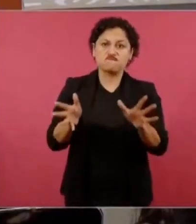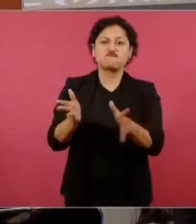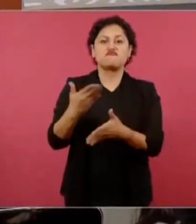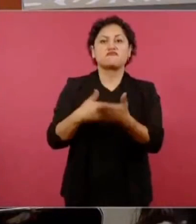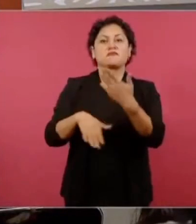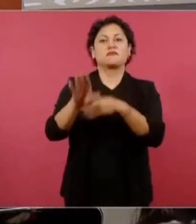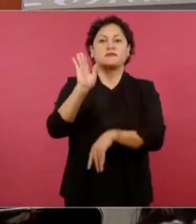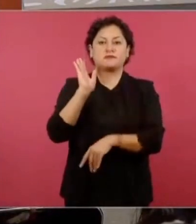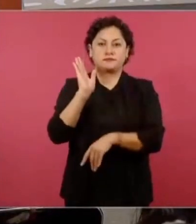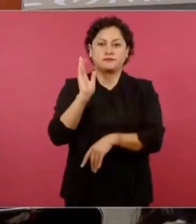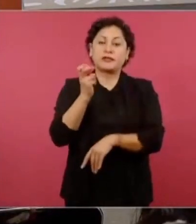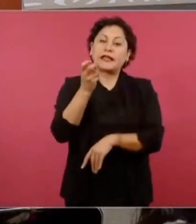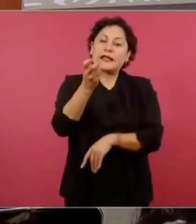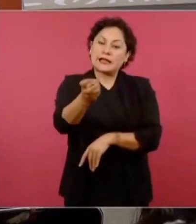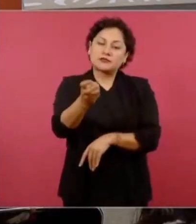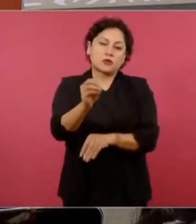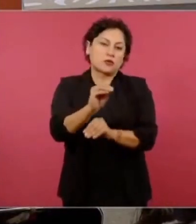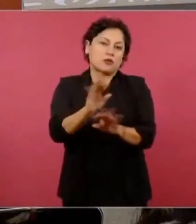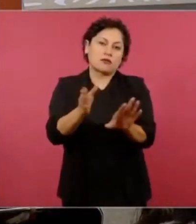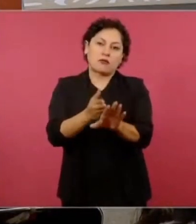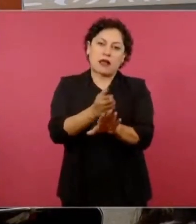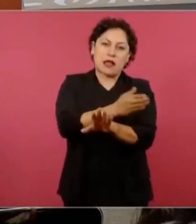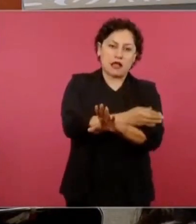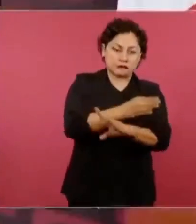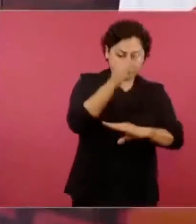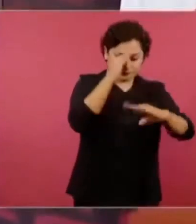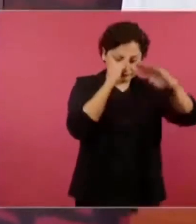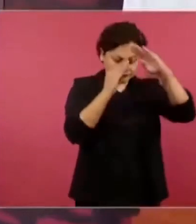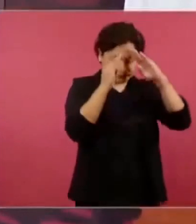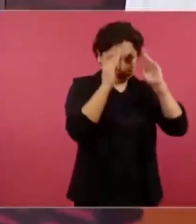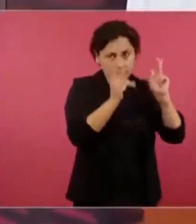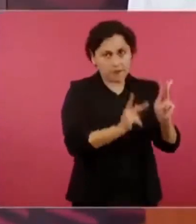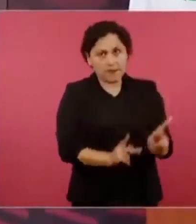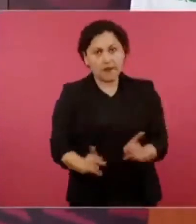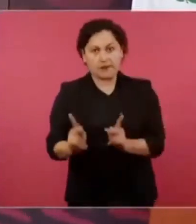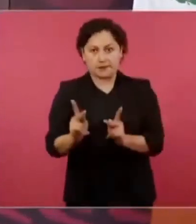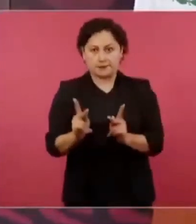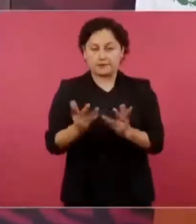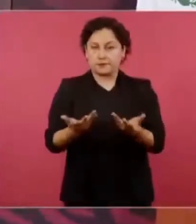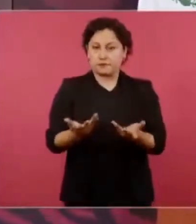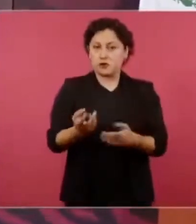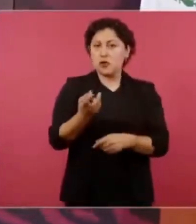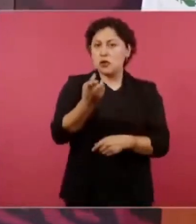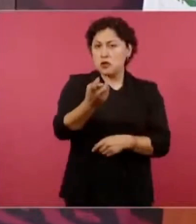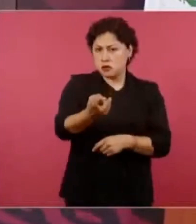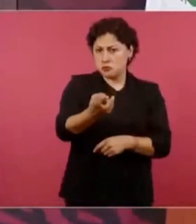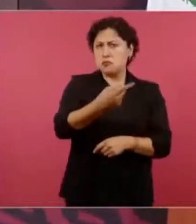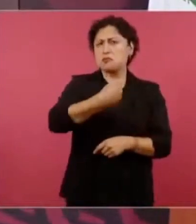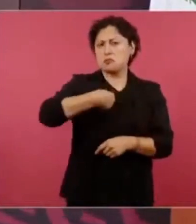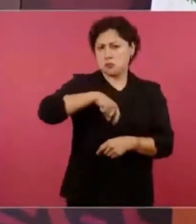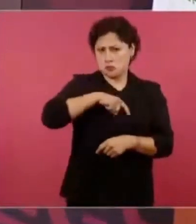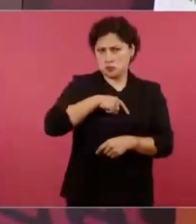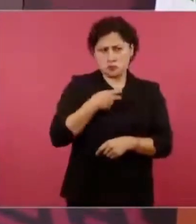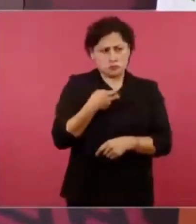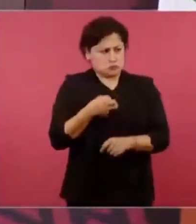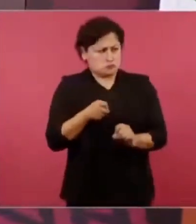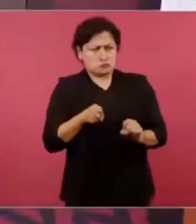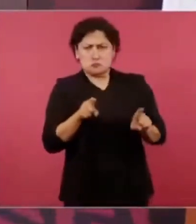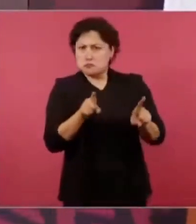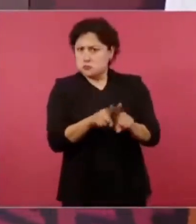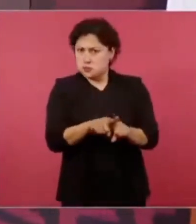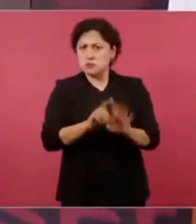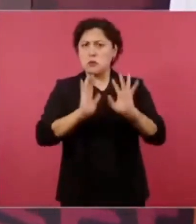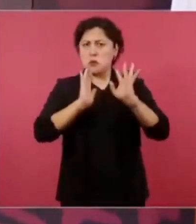Ya lo estamos haciendo, lo hemos hecho. Creo que se avanzó bastante